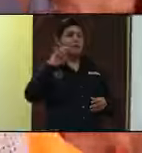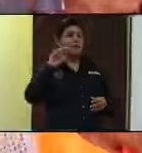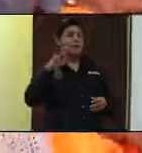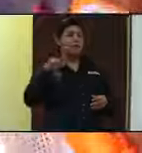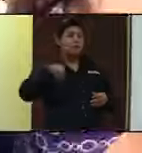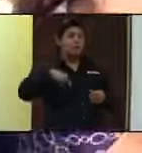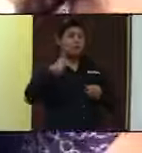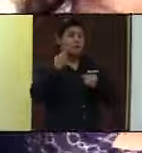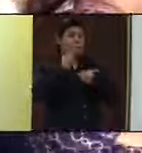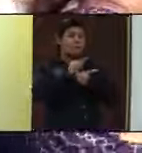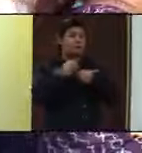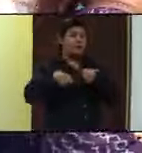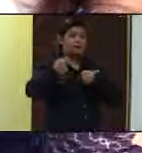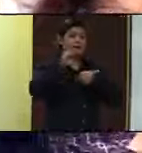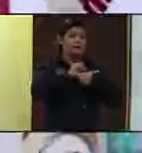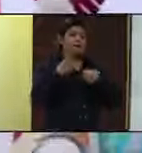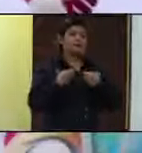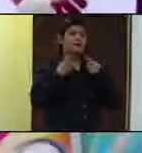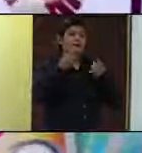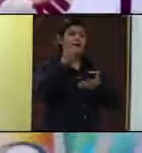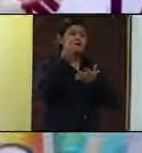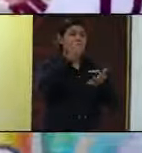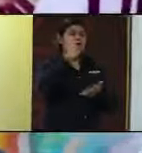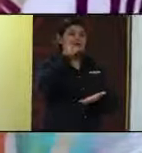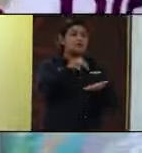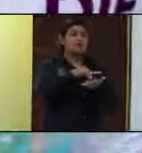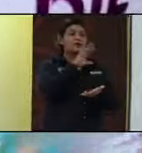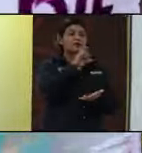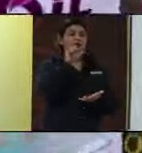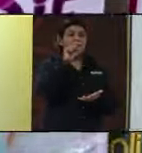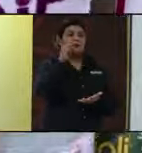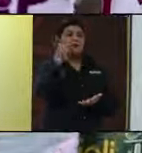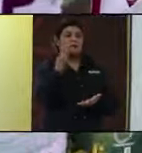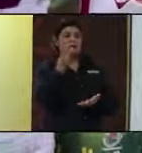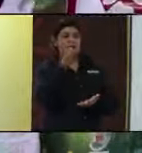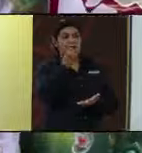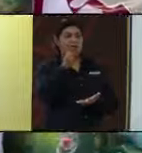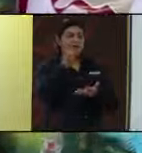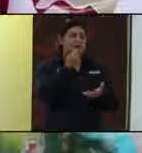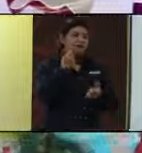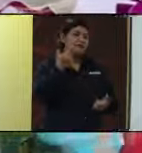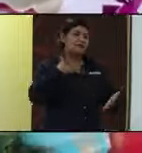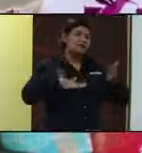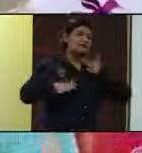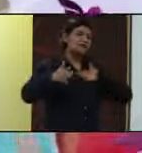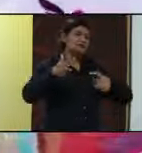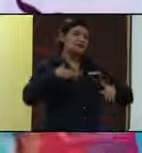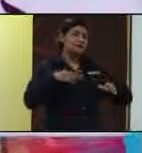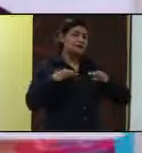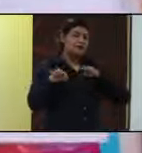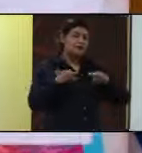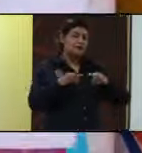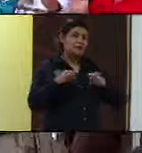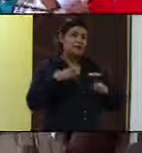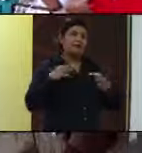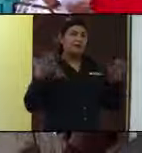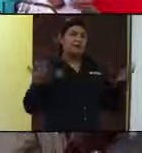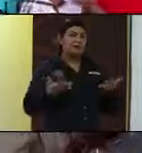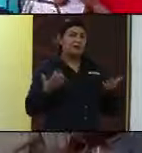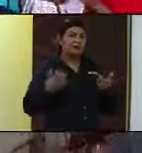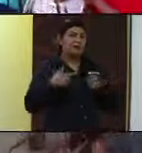semana 5,522 apoyos alimenticios de una intensa jornada que estaremos